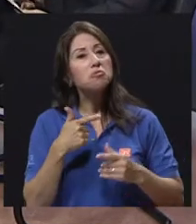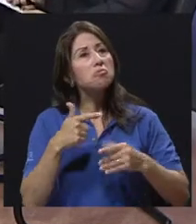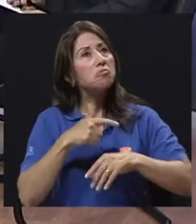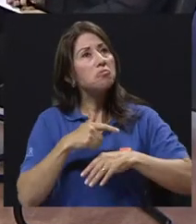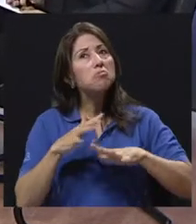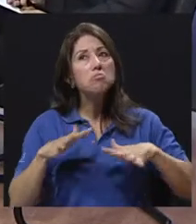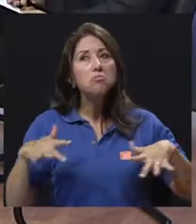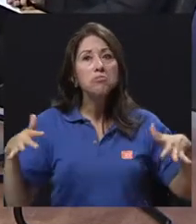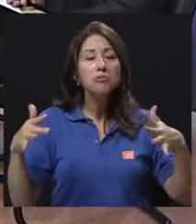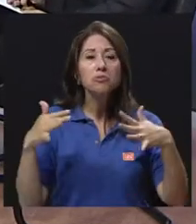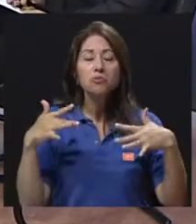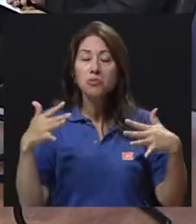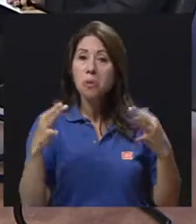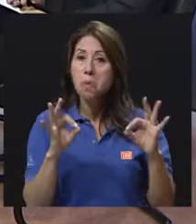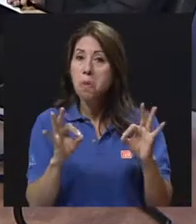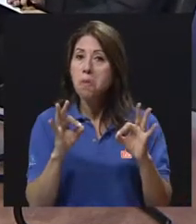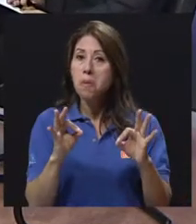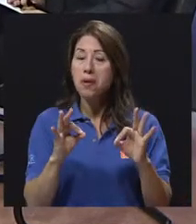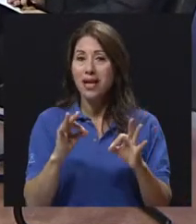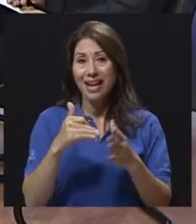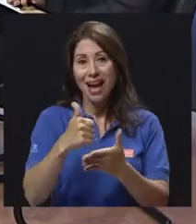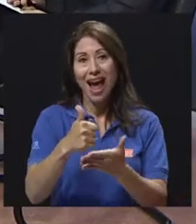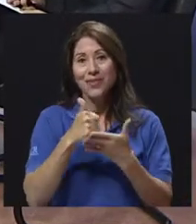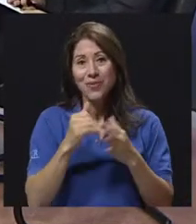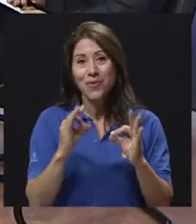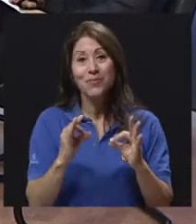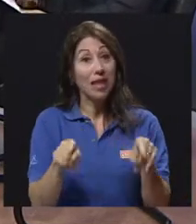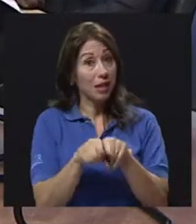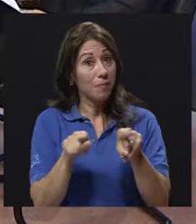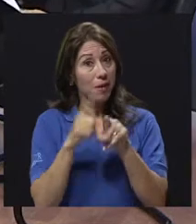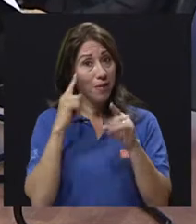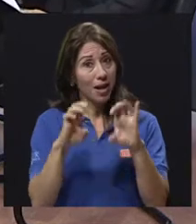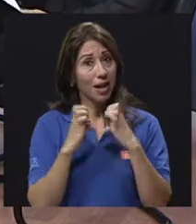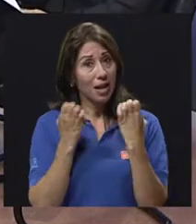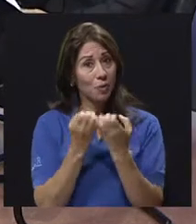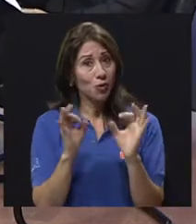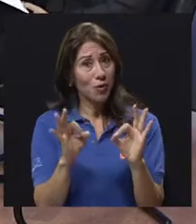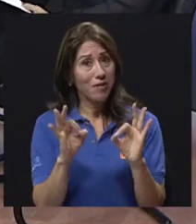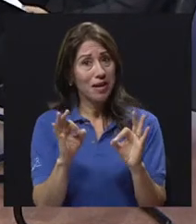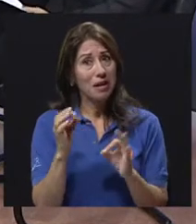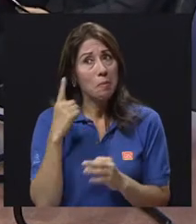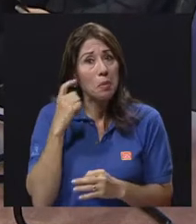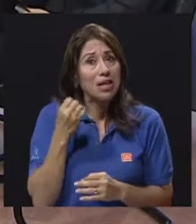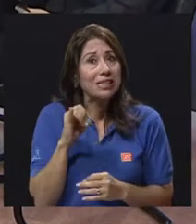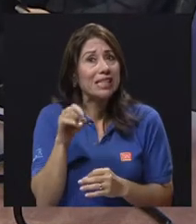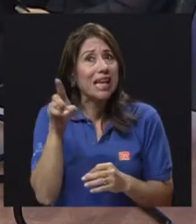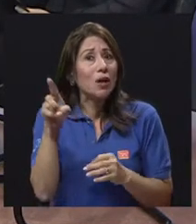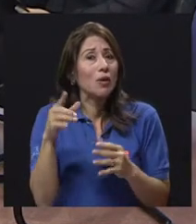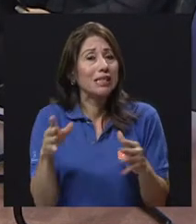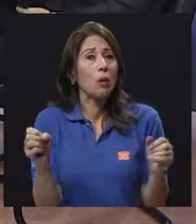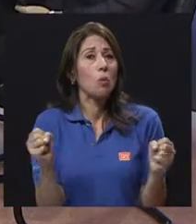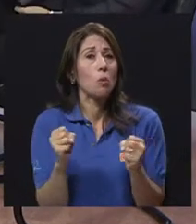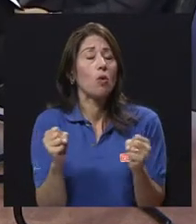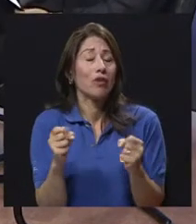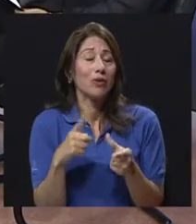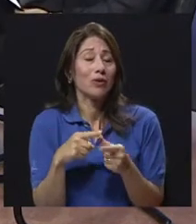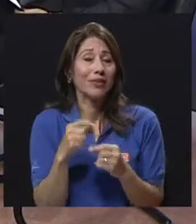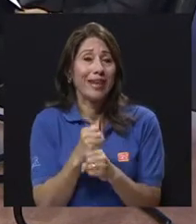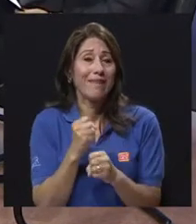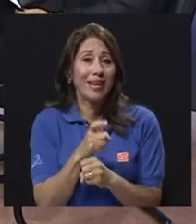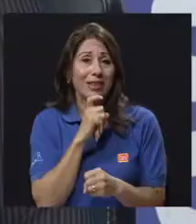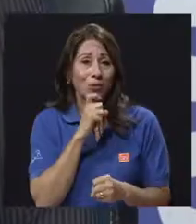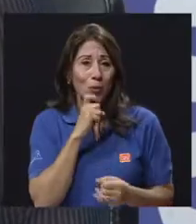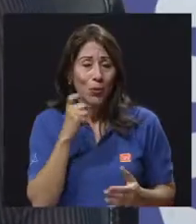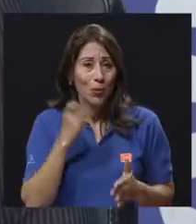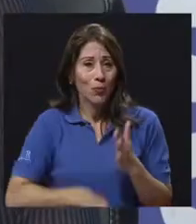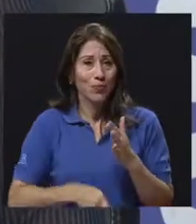bueno, que yo creo que nos ayudó, que digamos. Favoreció. También para que el equipo estuviera bien, porque si hubiera estado muy frío, ahí hubiera estado duro. Ahora que hablábamos